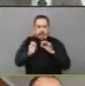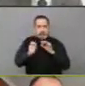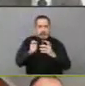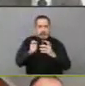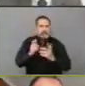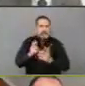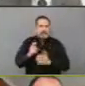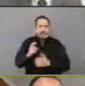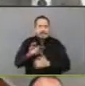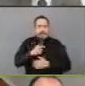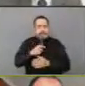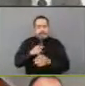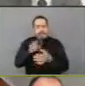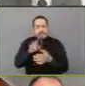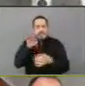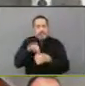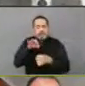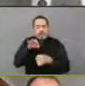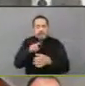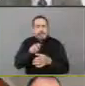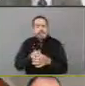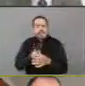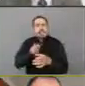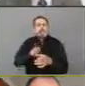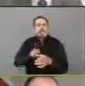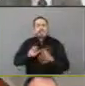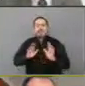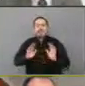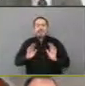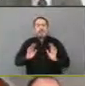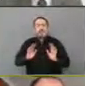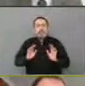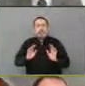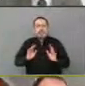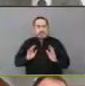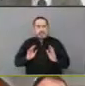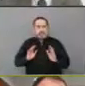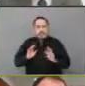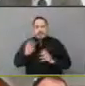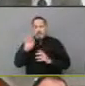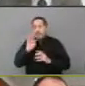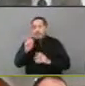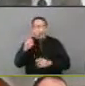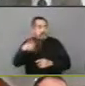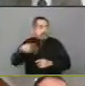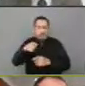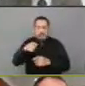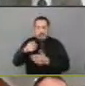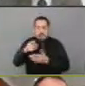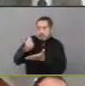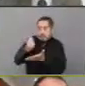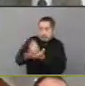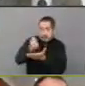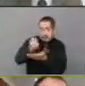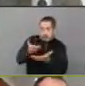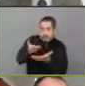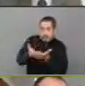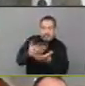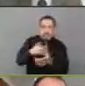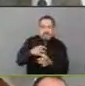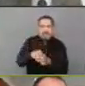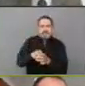me reservaría, en caso de que fuera aprobada la propuesta, la posibilidad